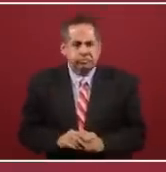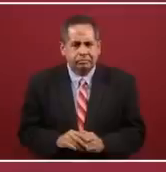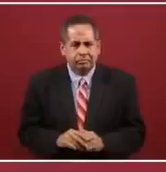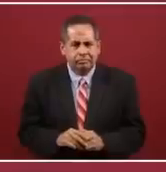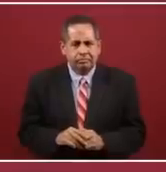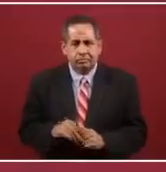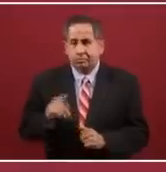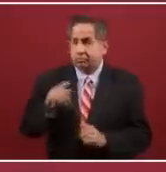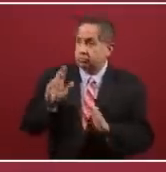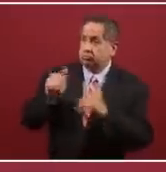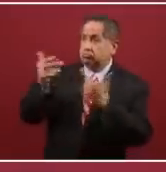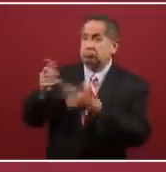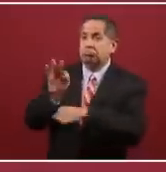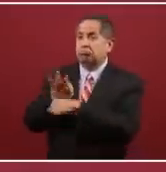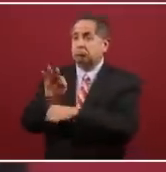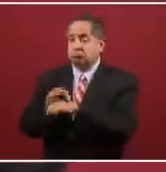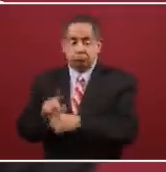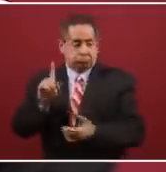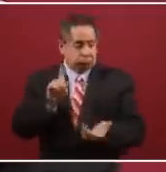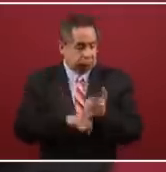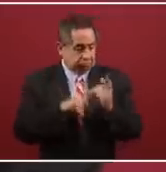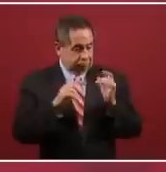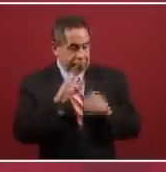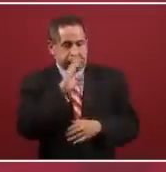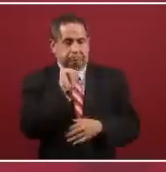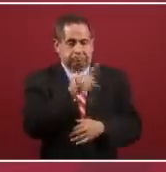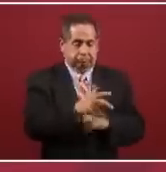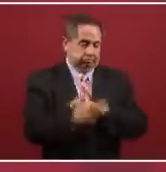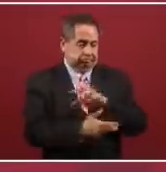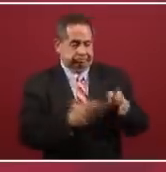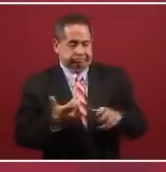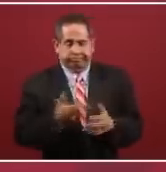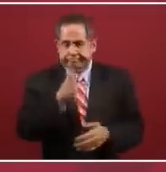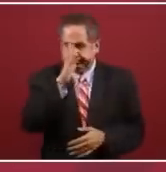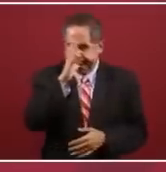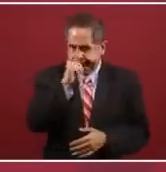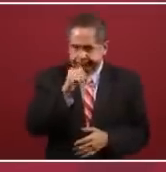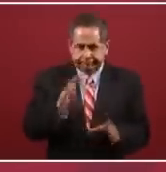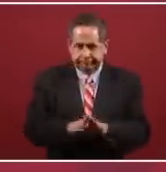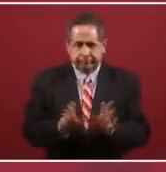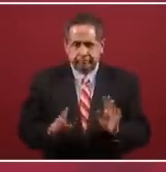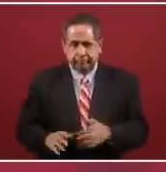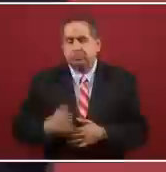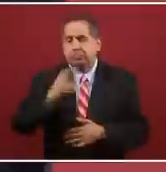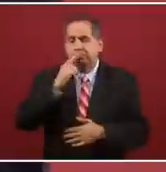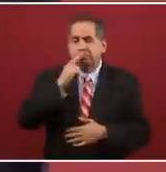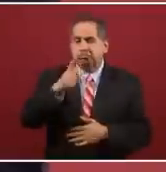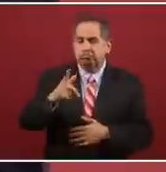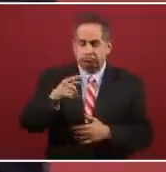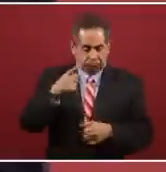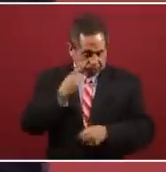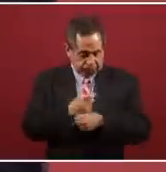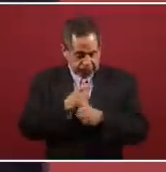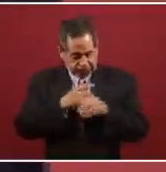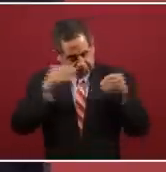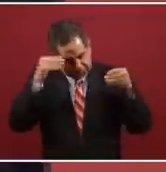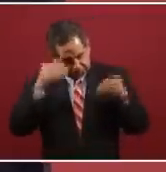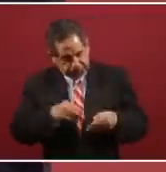candil de la calle y oscuridad de la casa. La mejor política exterior es la